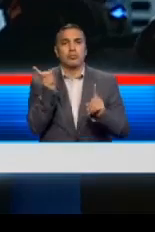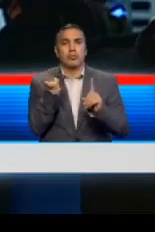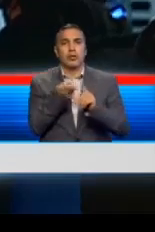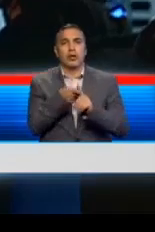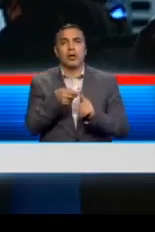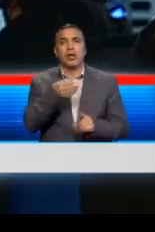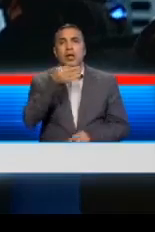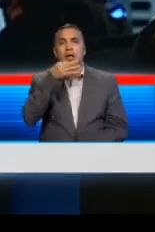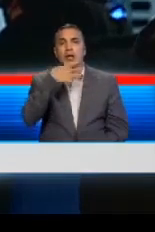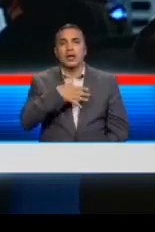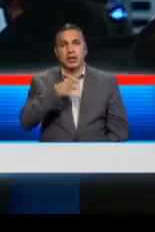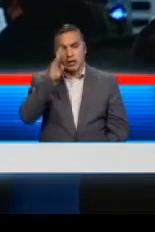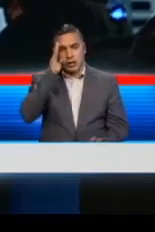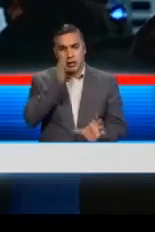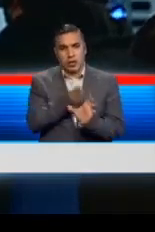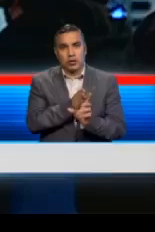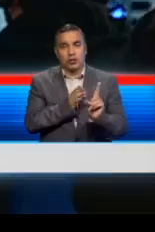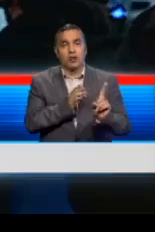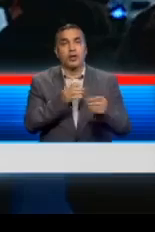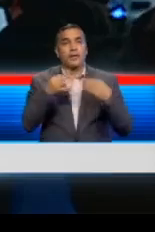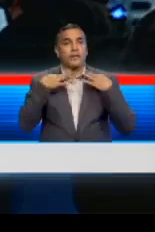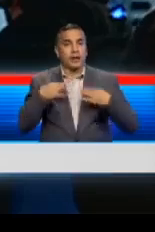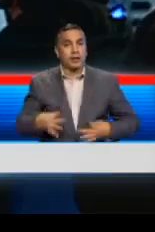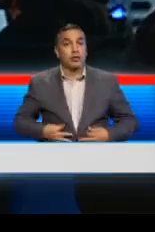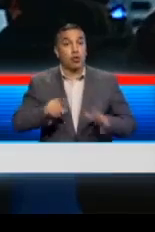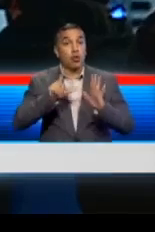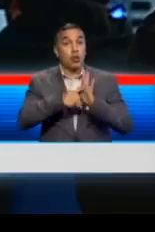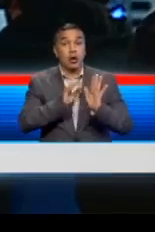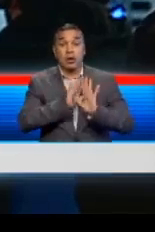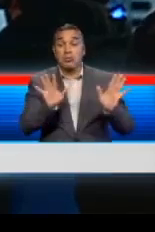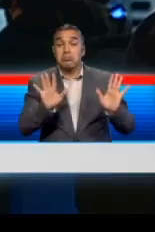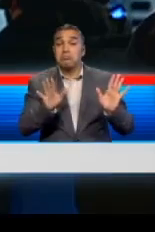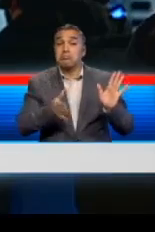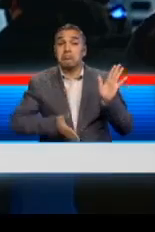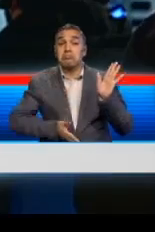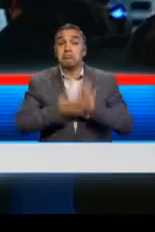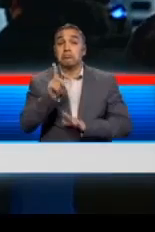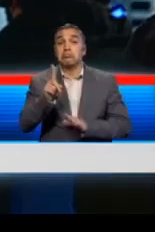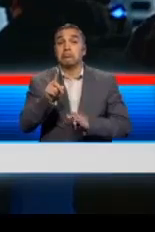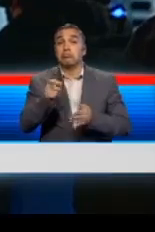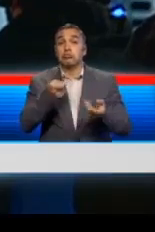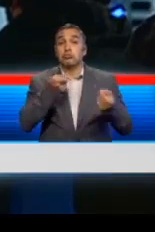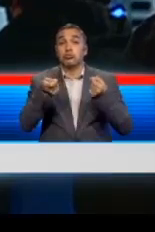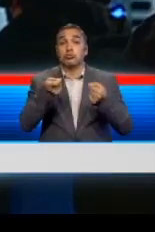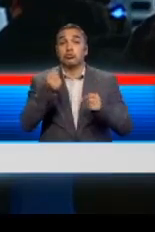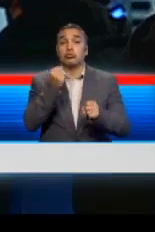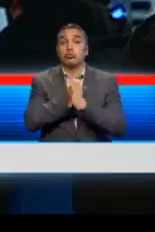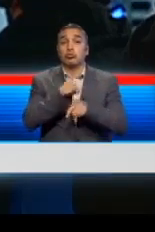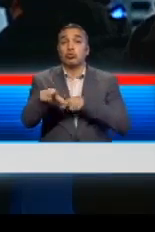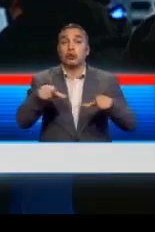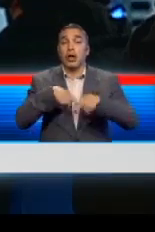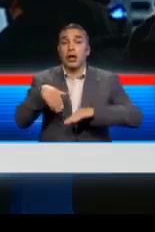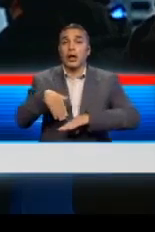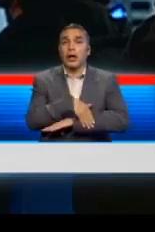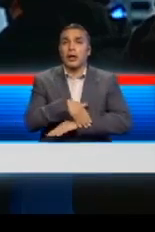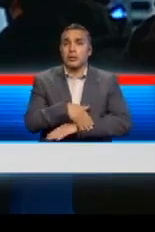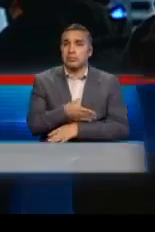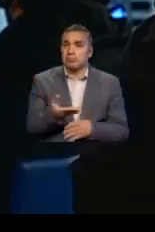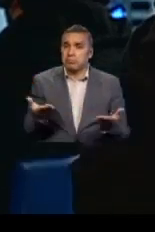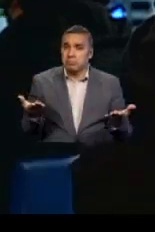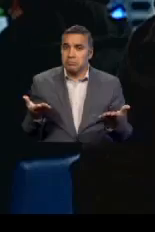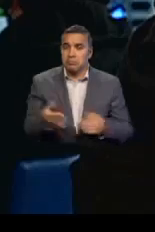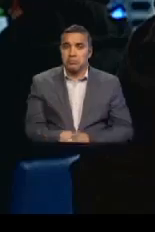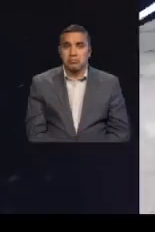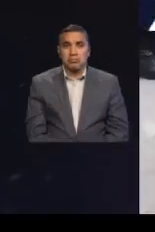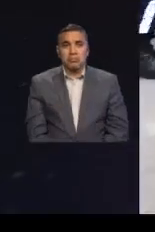una prueba psicológica y física. Luego de esto, son enviados a los controles de las zonas comerciales.